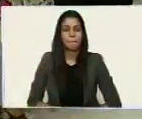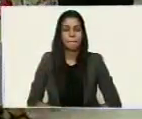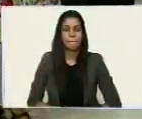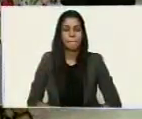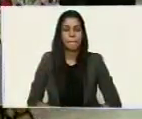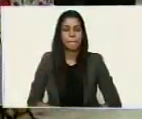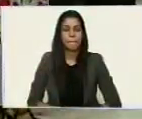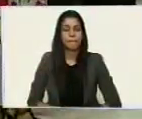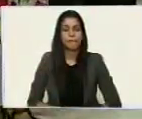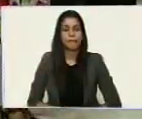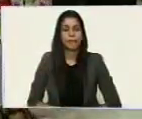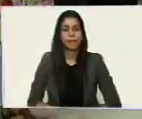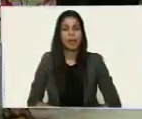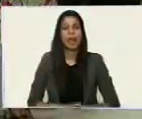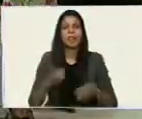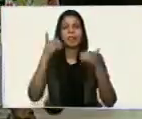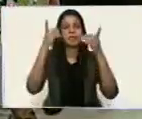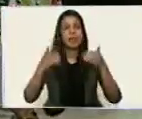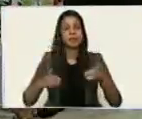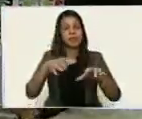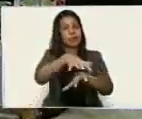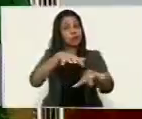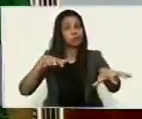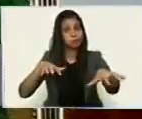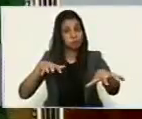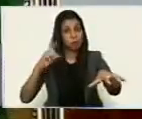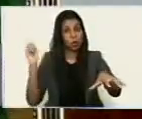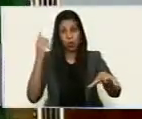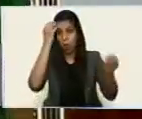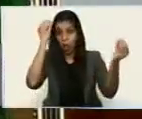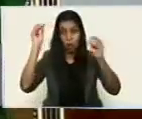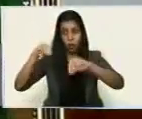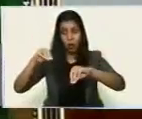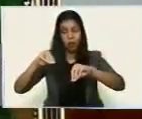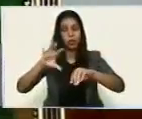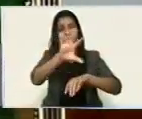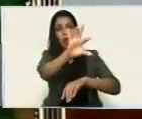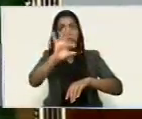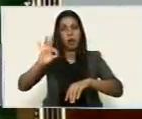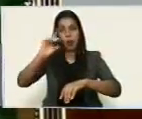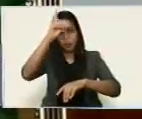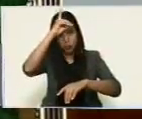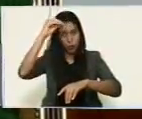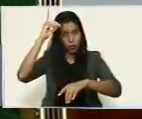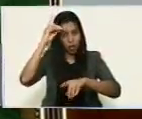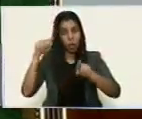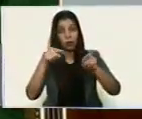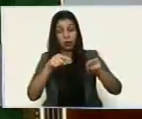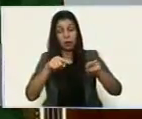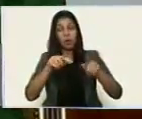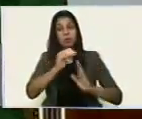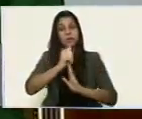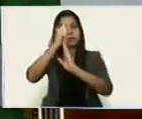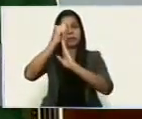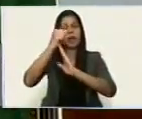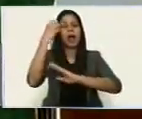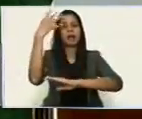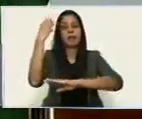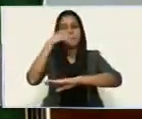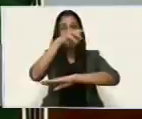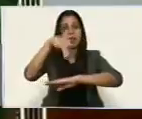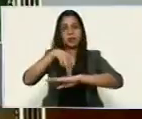Bueno, por decisión unánime, ha sido elegido Diosdado Cabello Rondón como presidente de la Asamblea